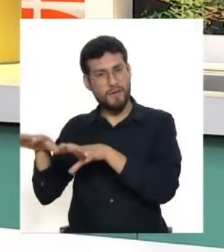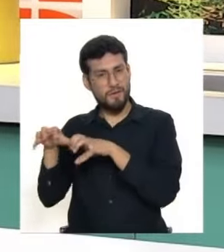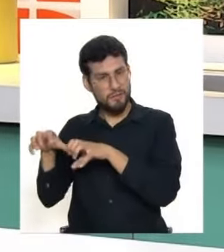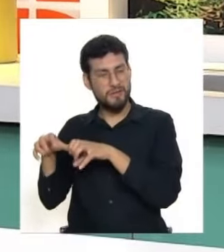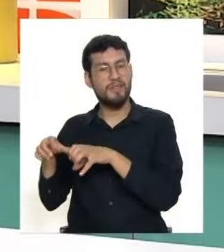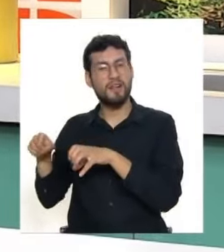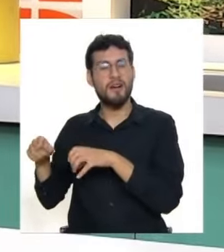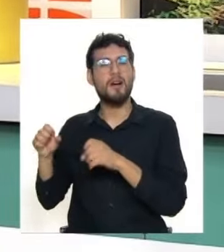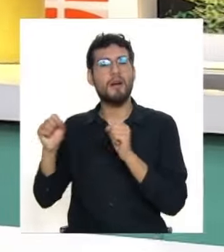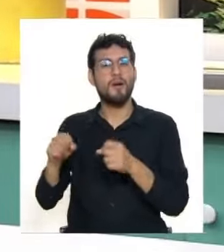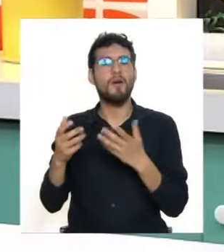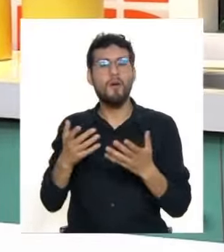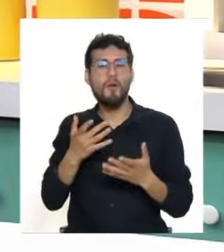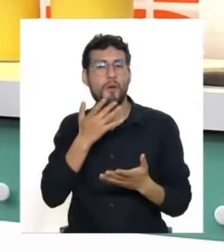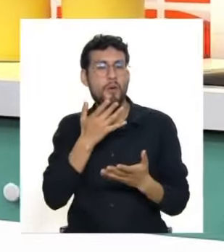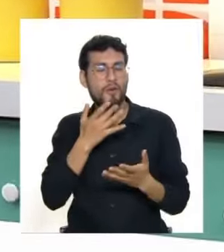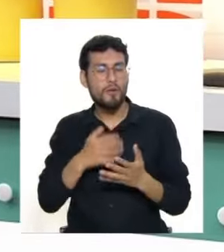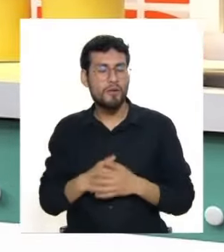para otro, sí.